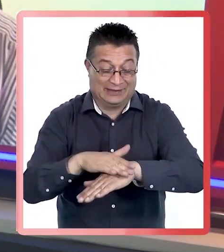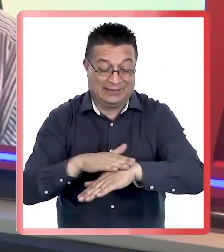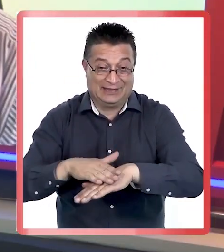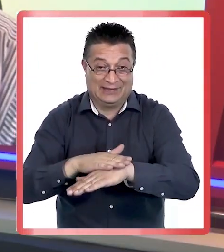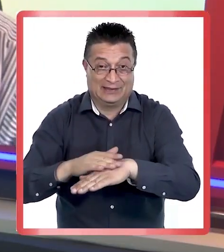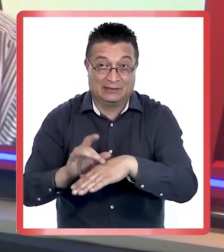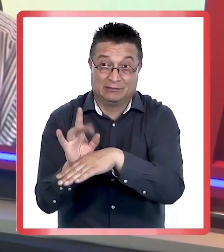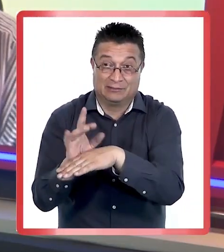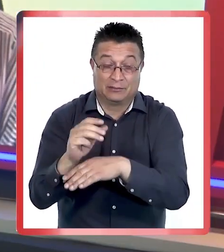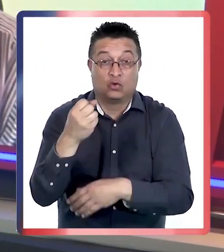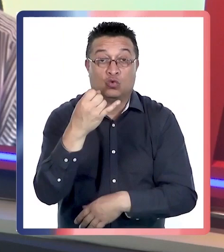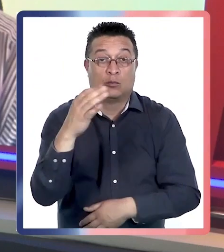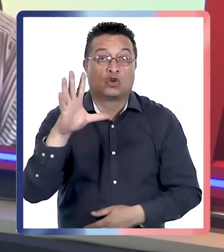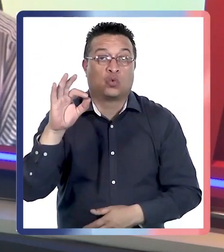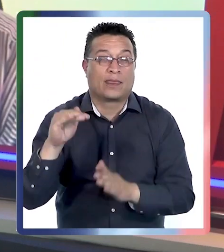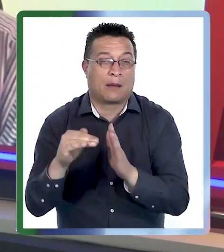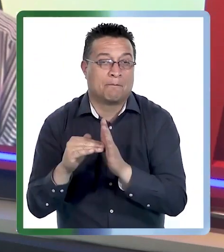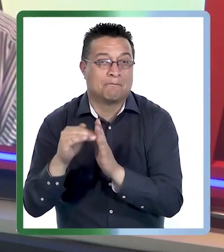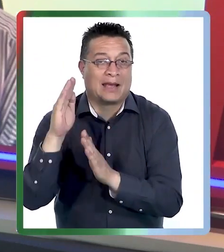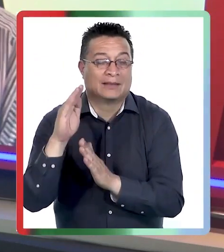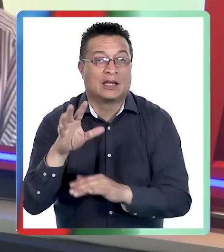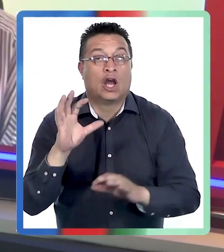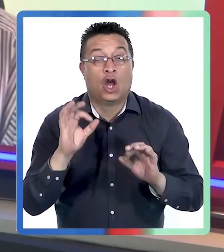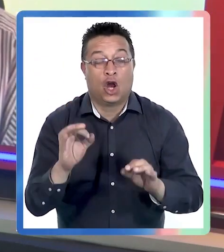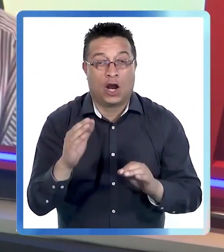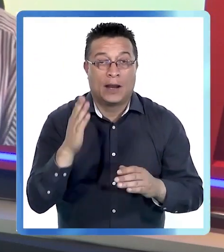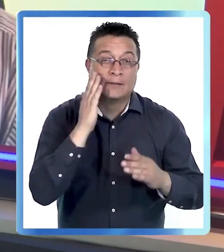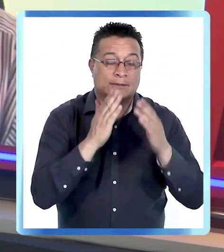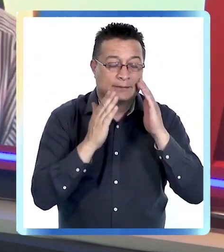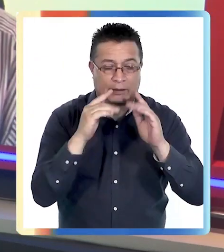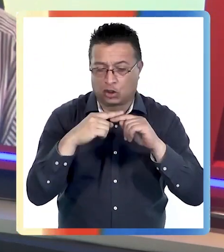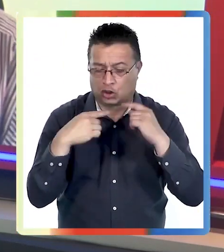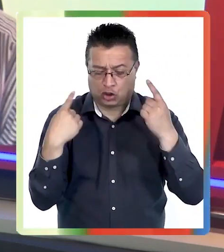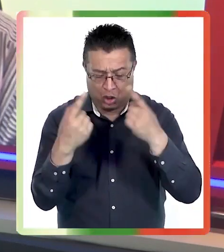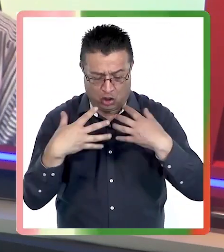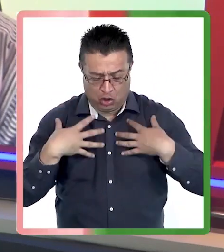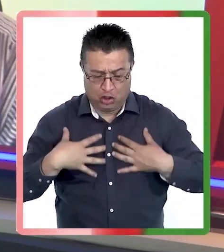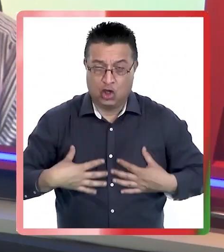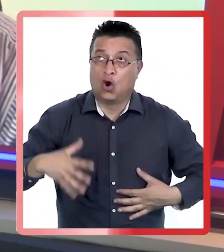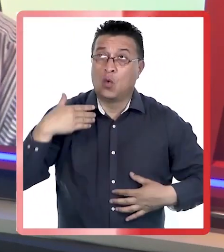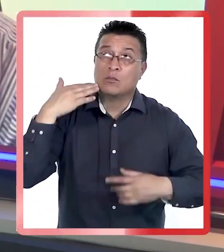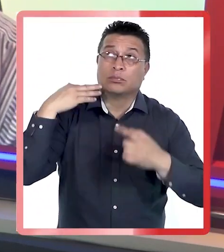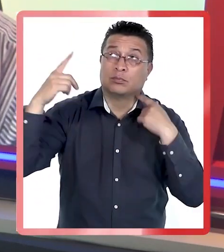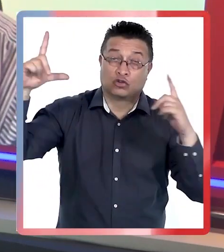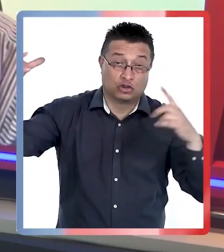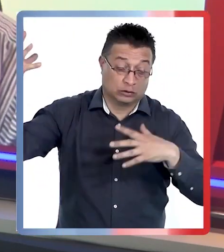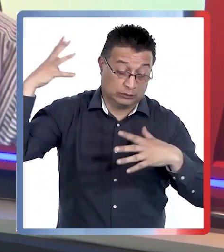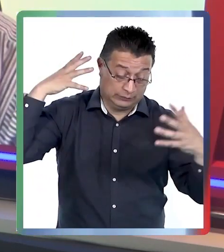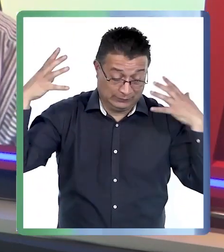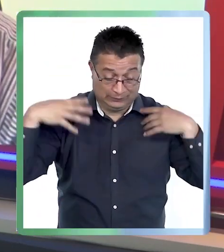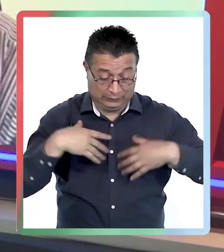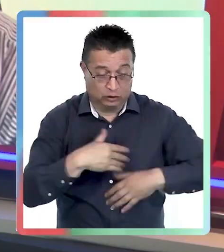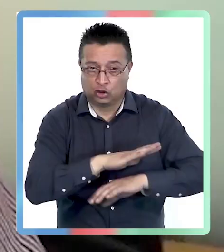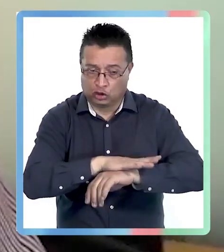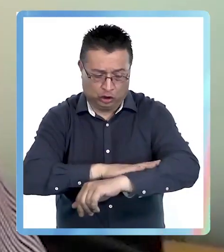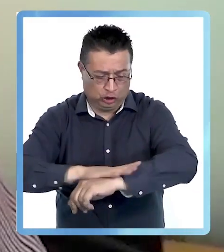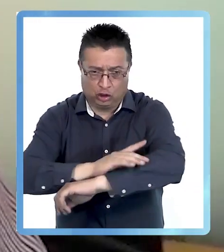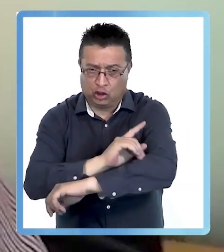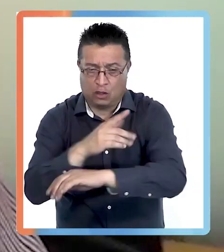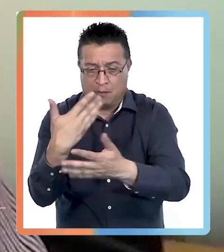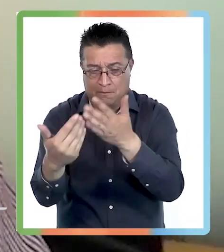sobre el factor 50, ojalá cubriéndose todos los puntos de contacto hacia el